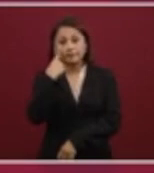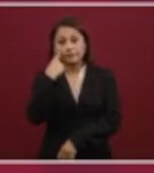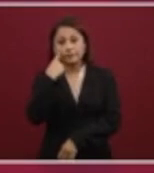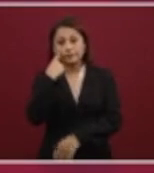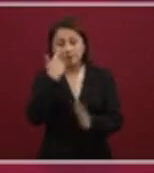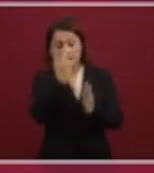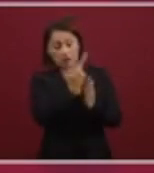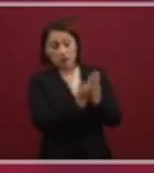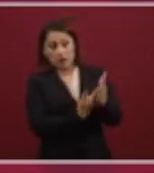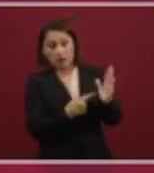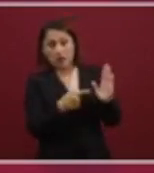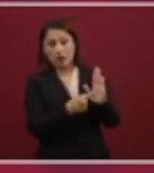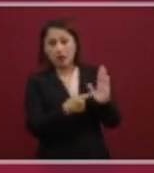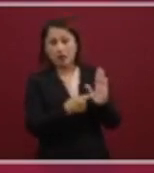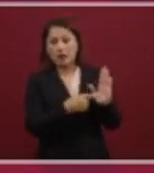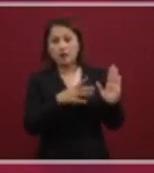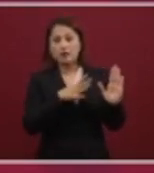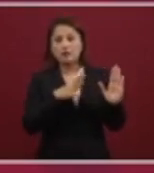jóvenes,